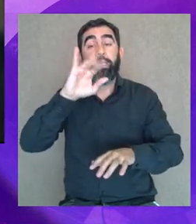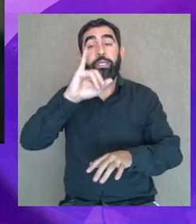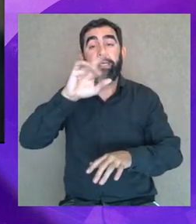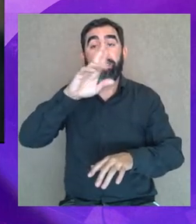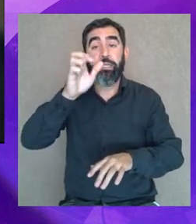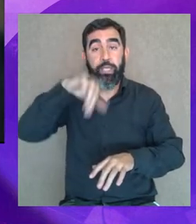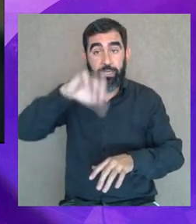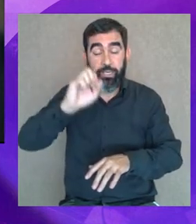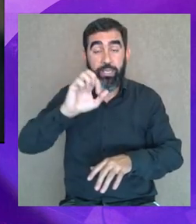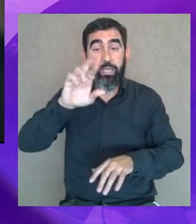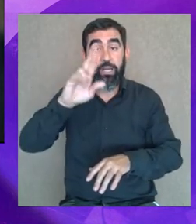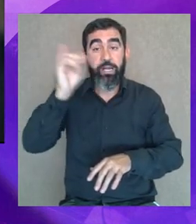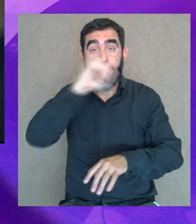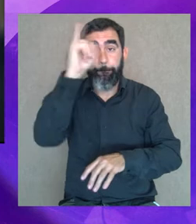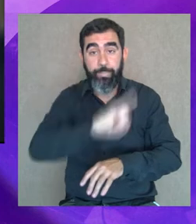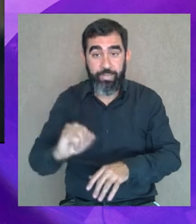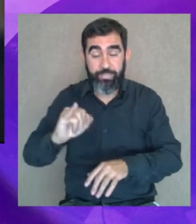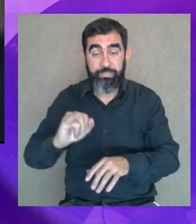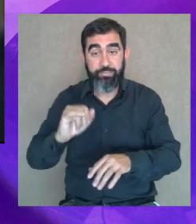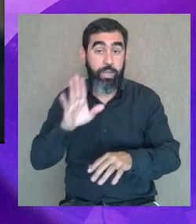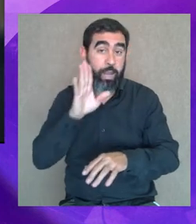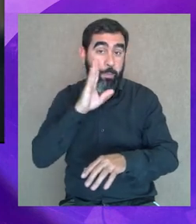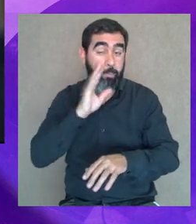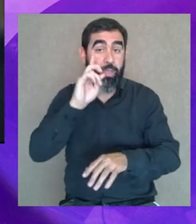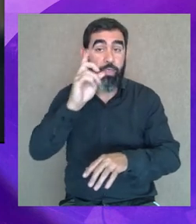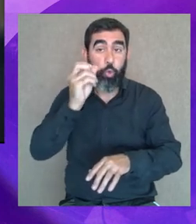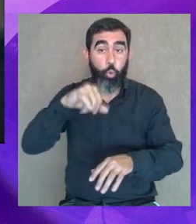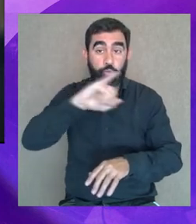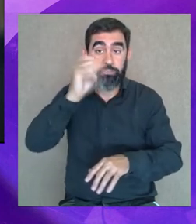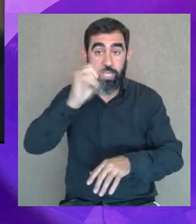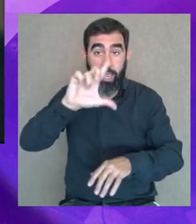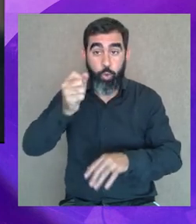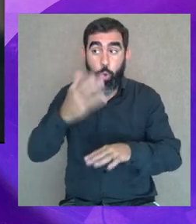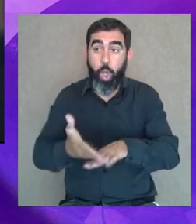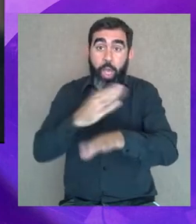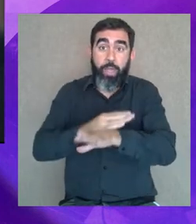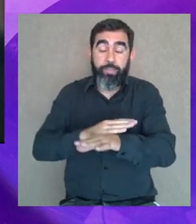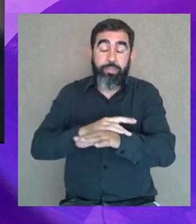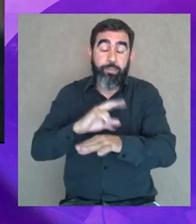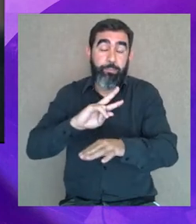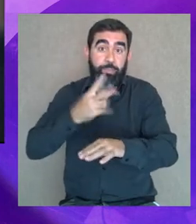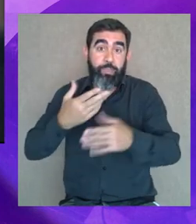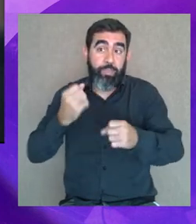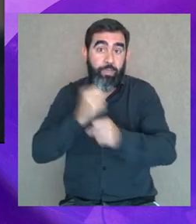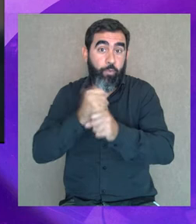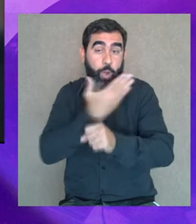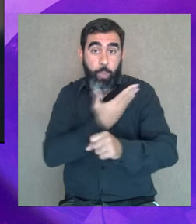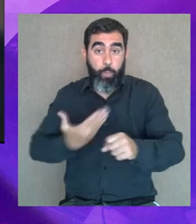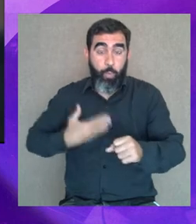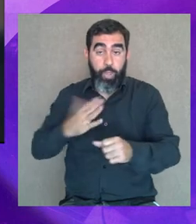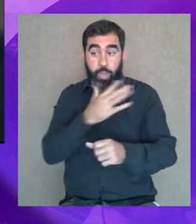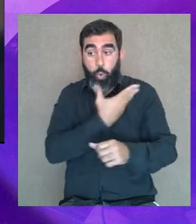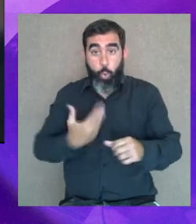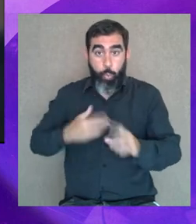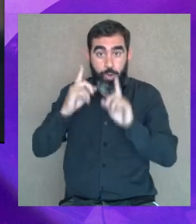la madre la república y también al músico veterano una mejor